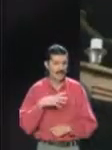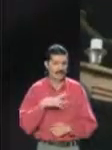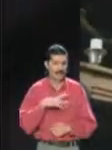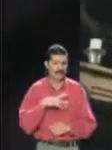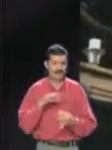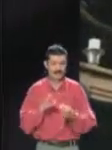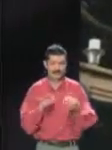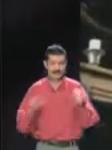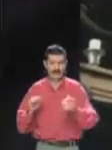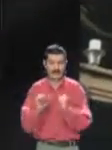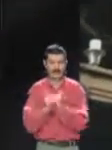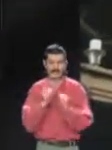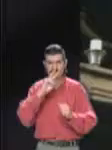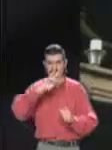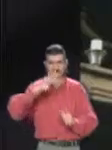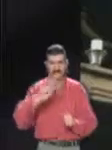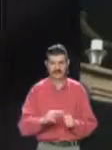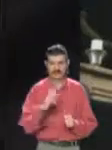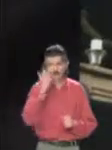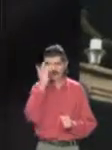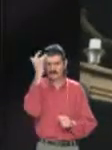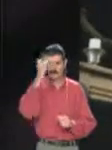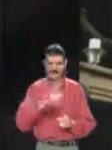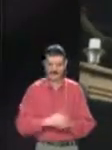necesario tener una vara de virtud.